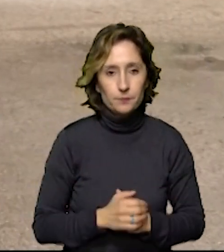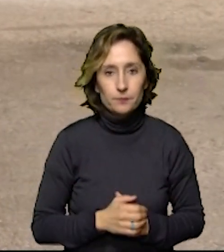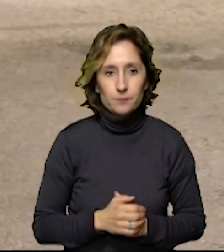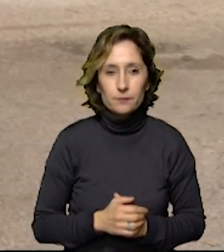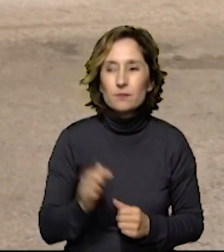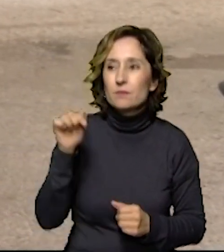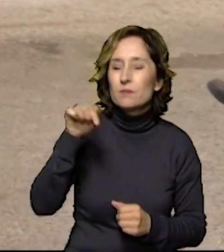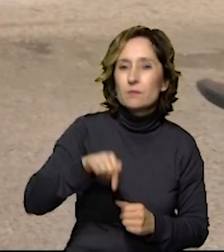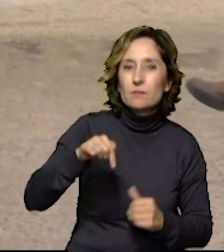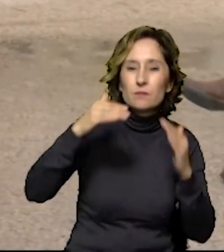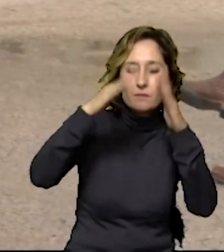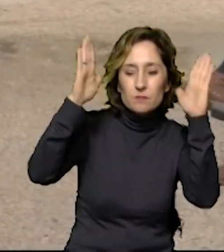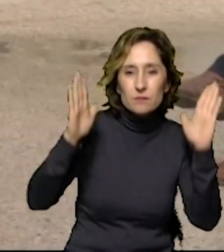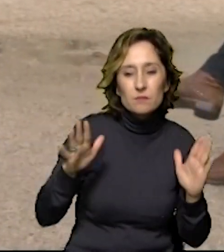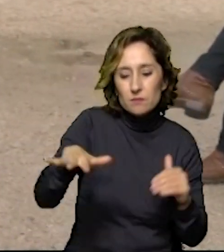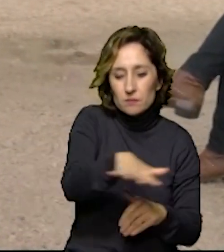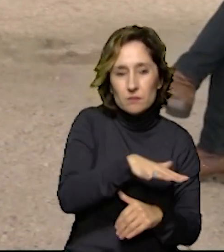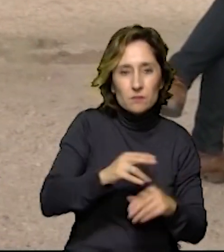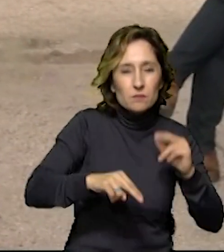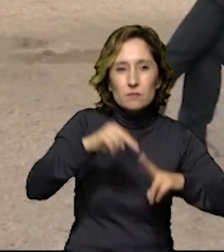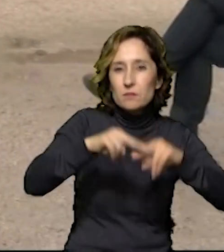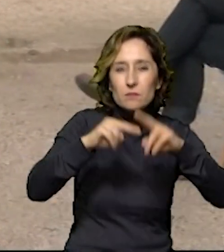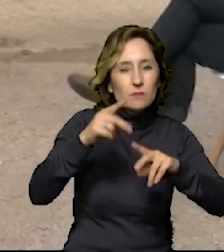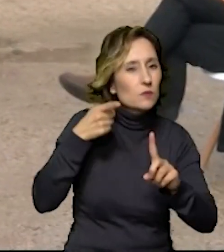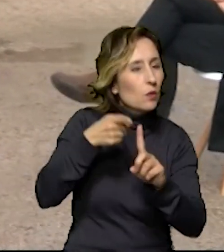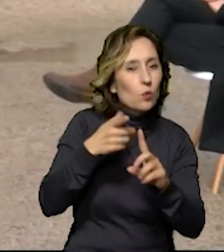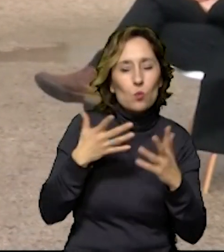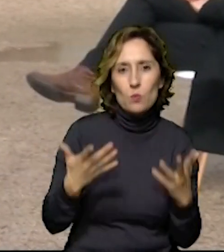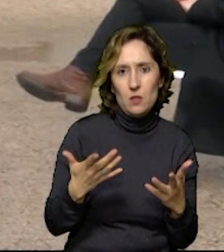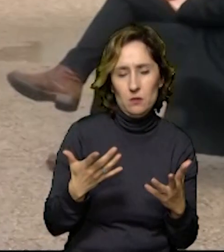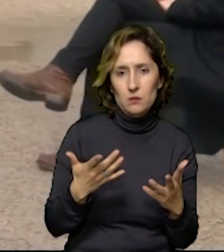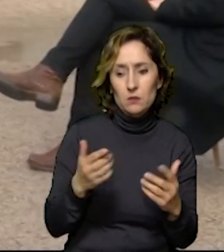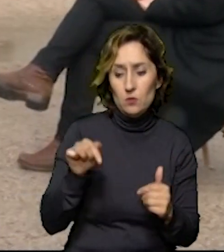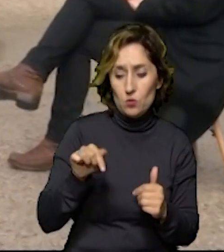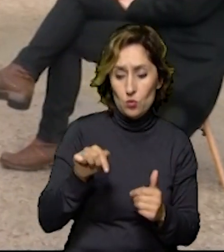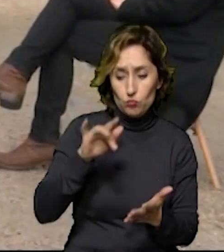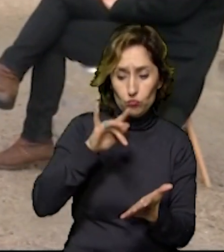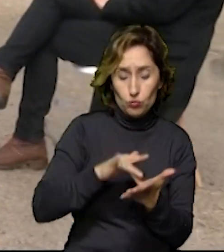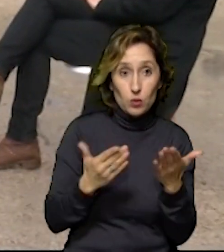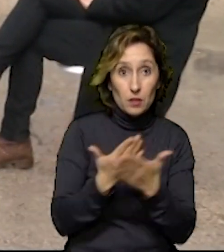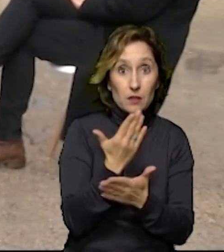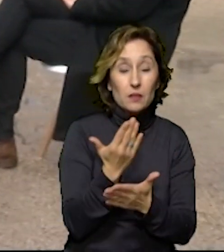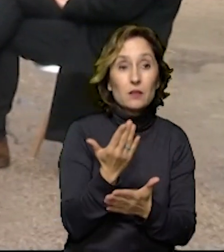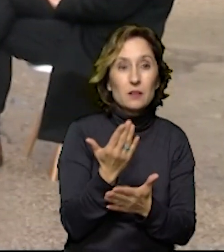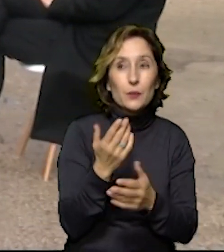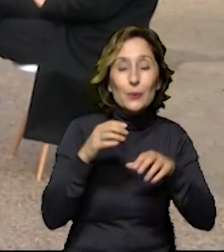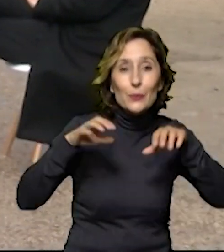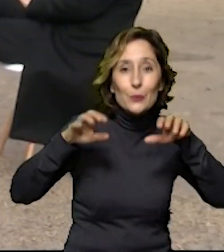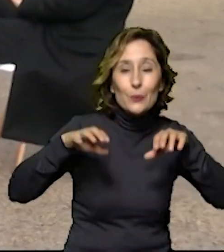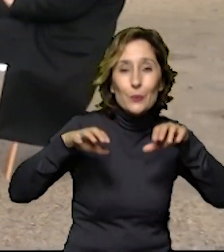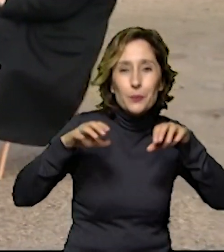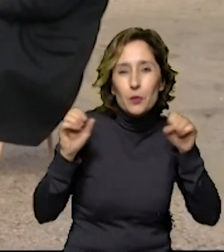a construir esto con todo lo que había detrás? Hoy es un día en el que está cayendo este sirimiri,